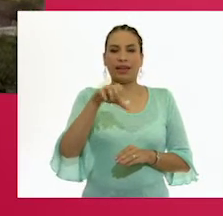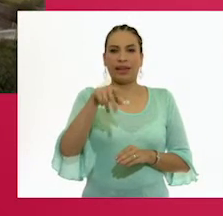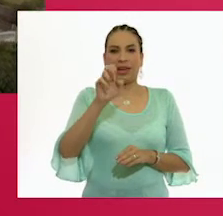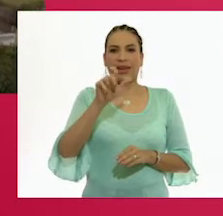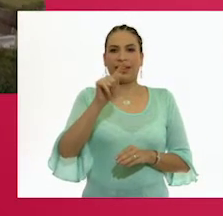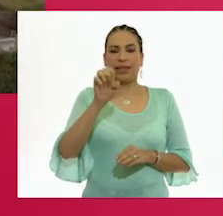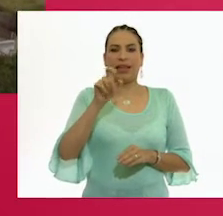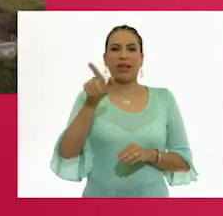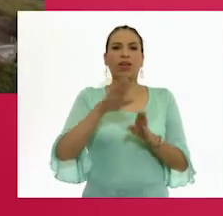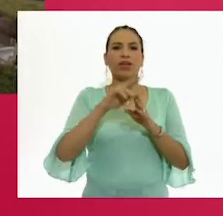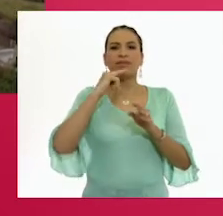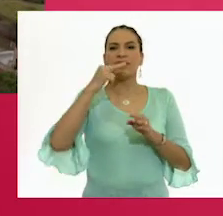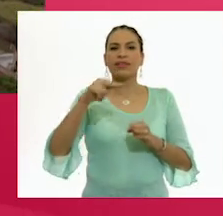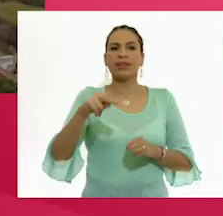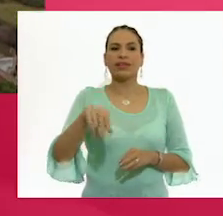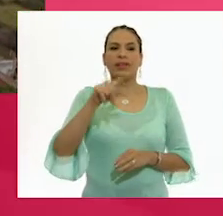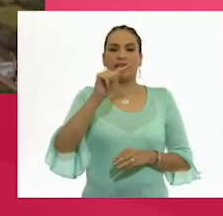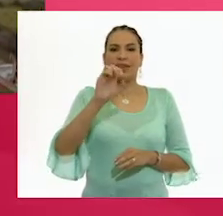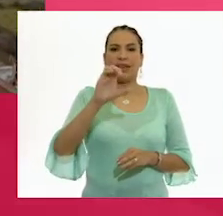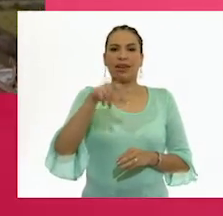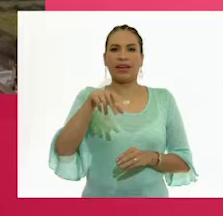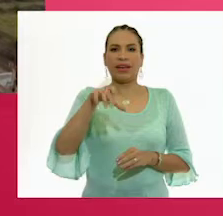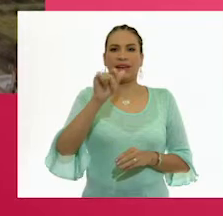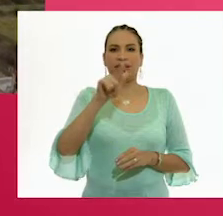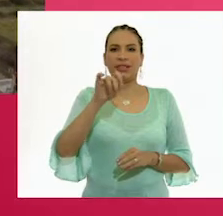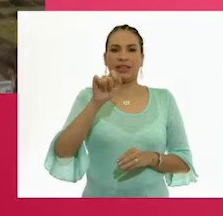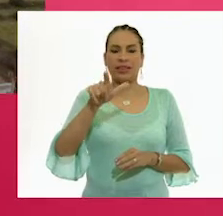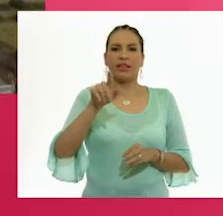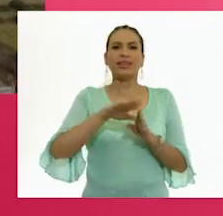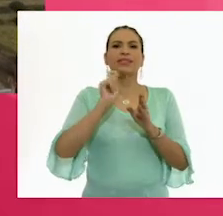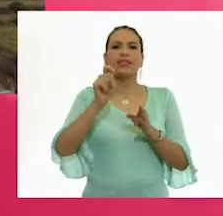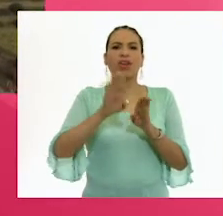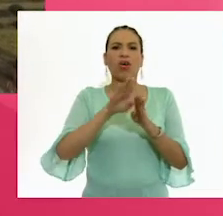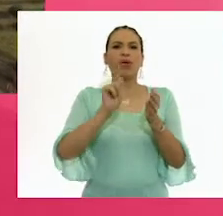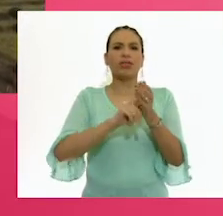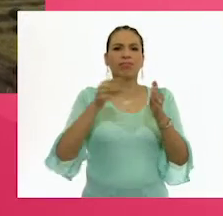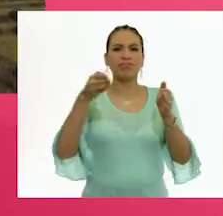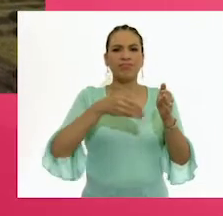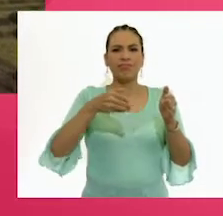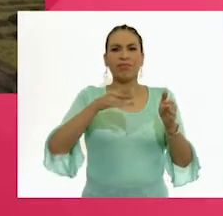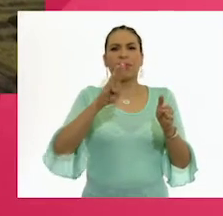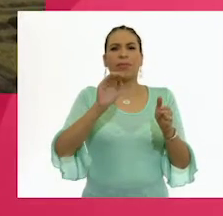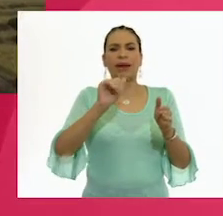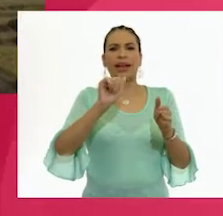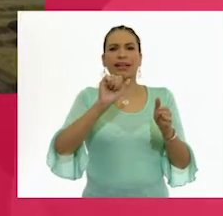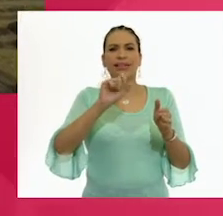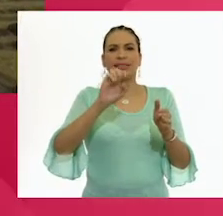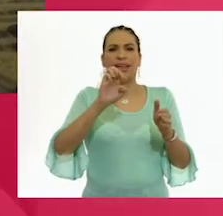náhuatl, tlecachitl, que significa brasero, incensario o anafre.